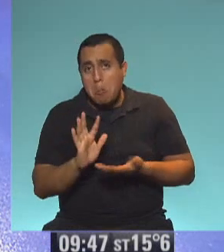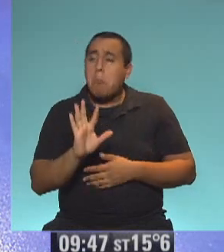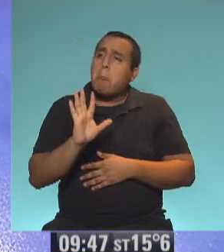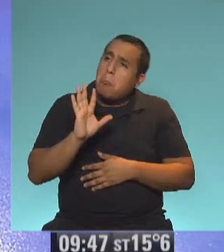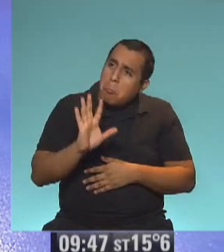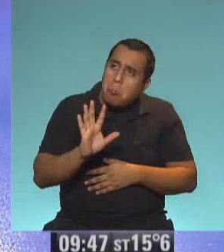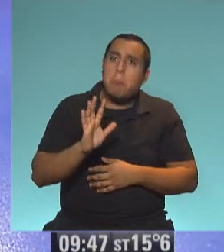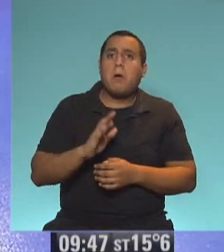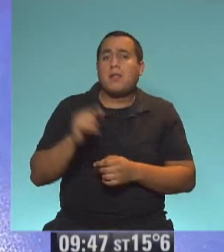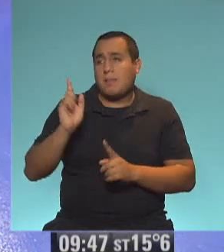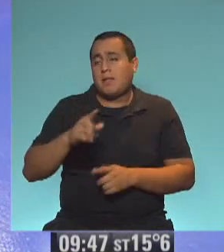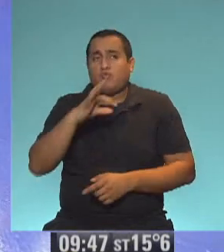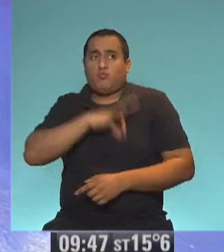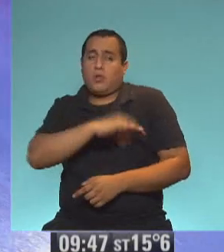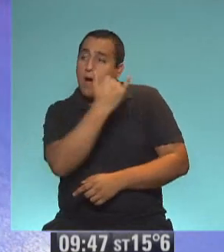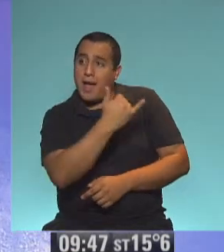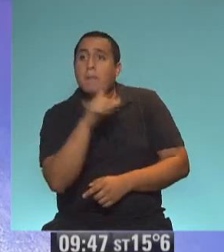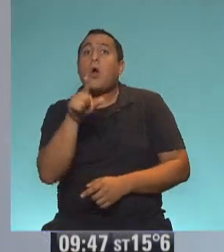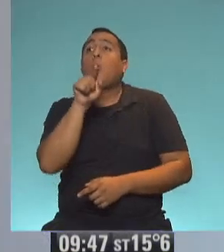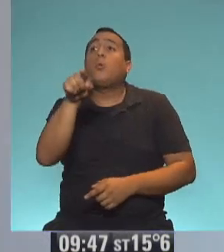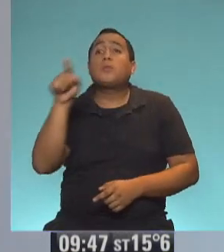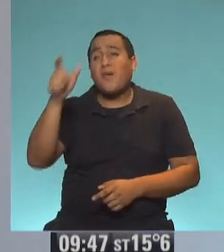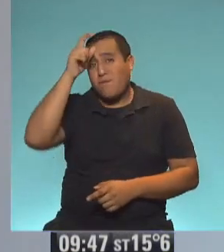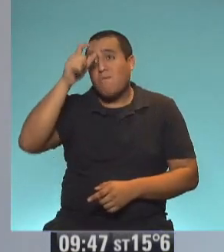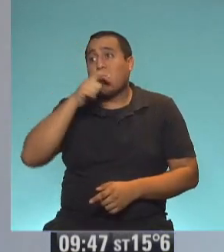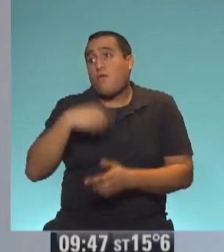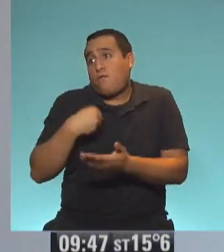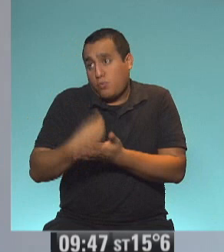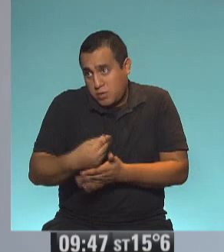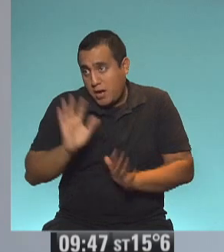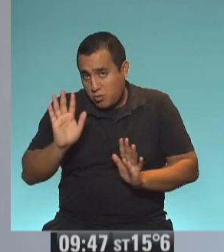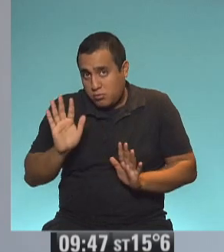a cambio de ese trabajo. Ustedes son bomberos voluntarios en el cuartel.